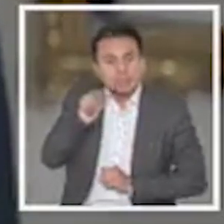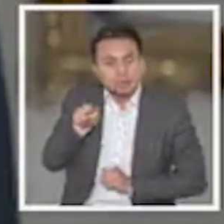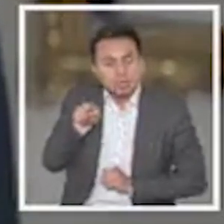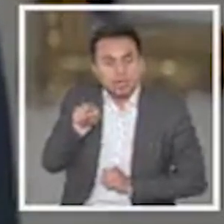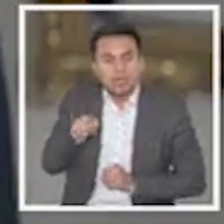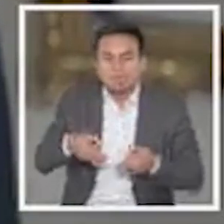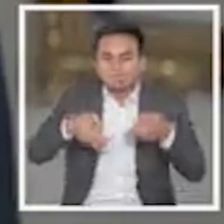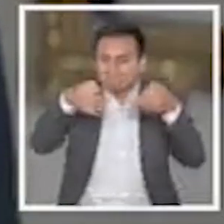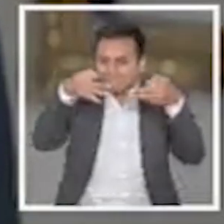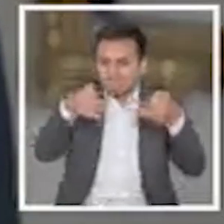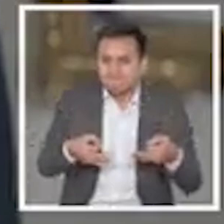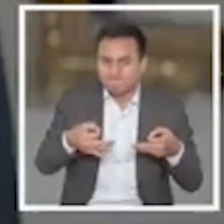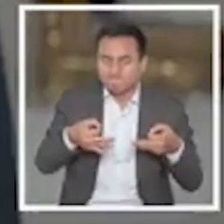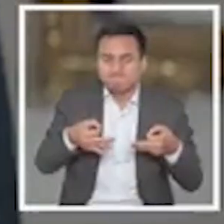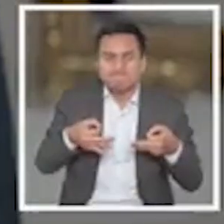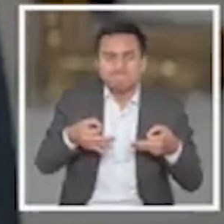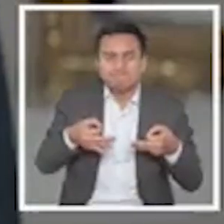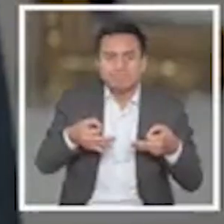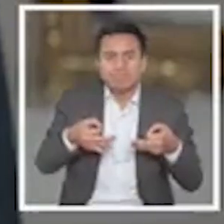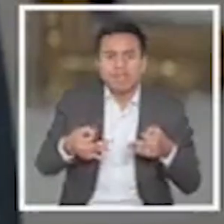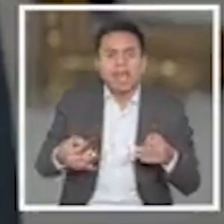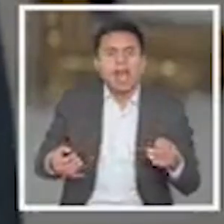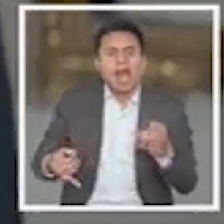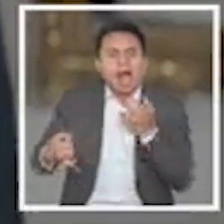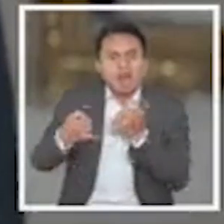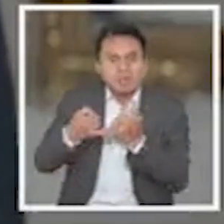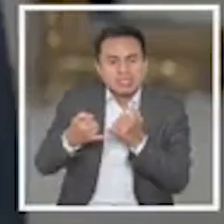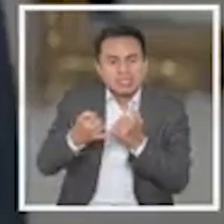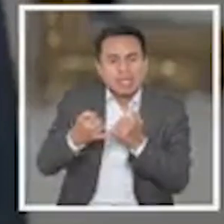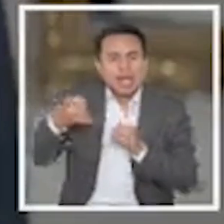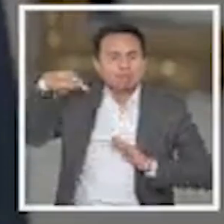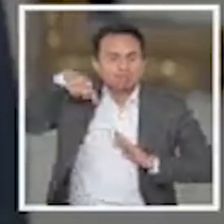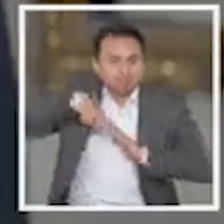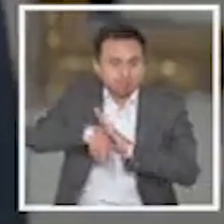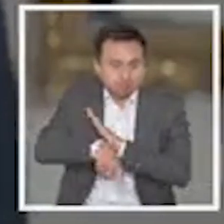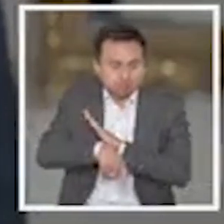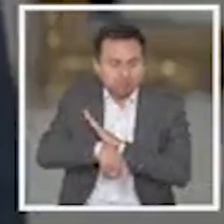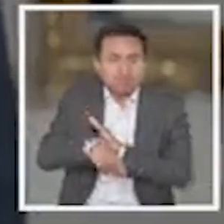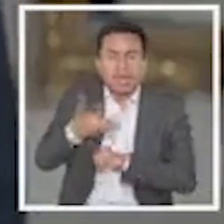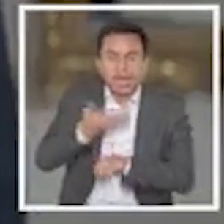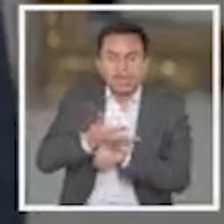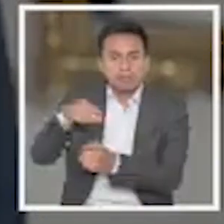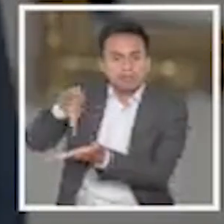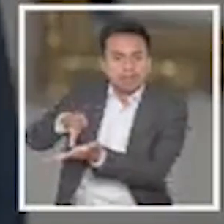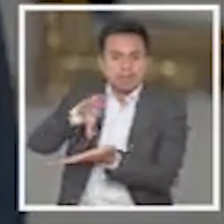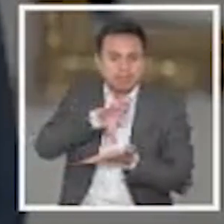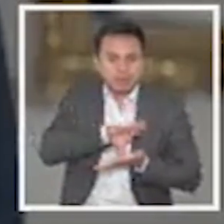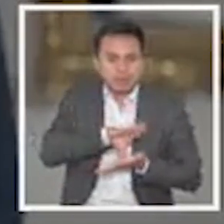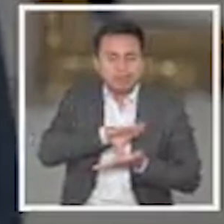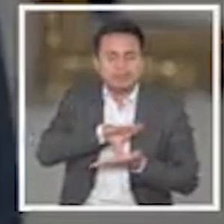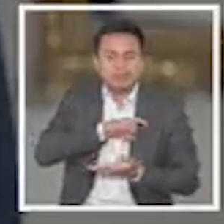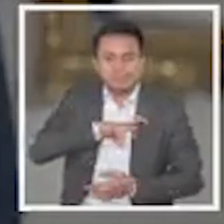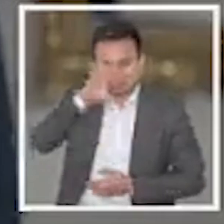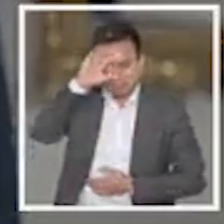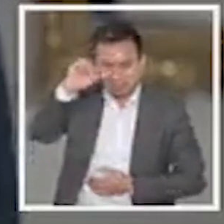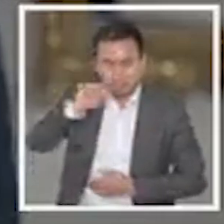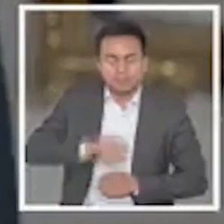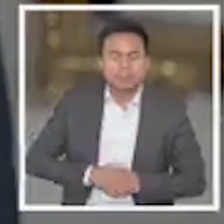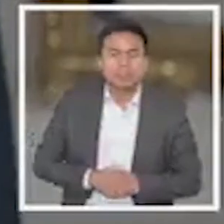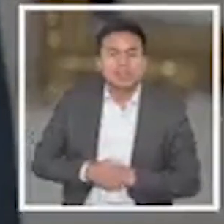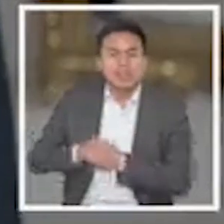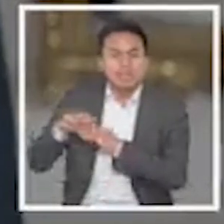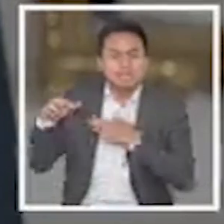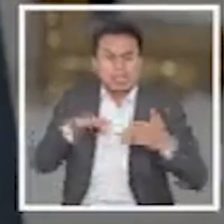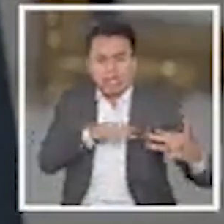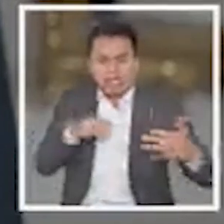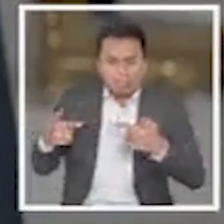la consolidación de la amistad sempiterna entre nuestras dos patrias. En esa